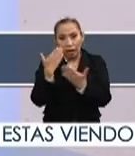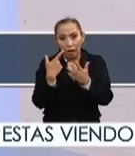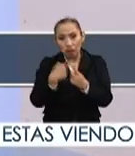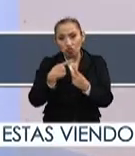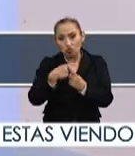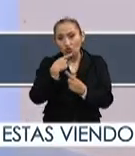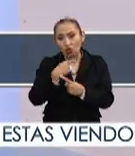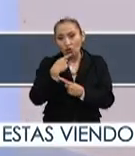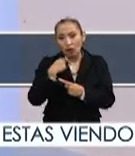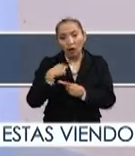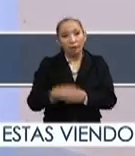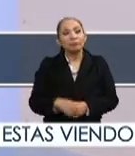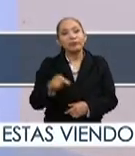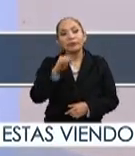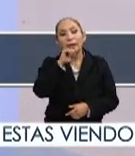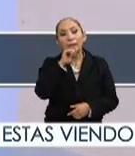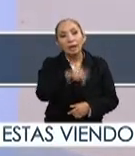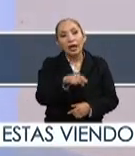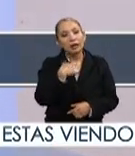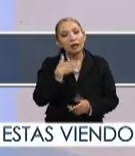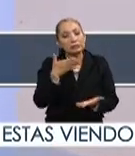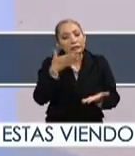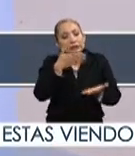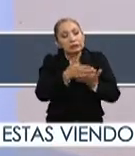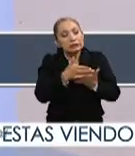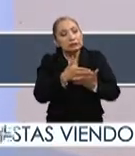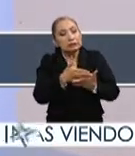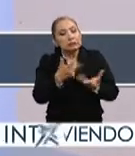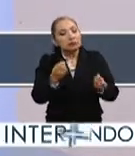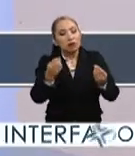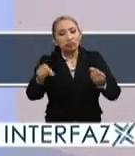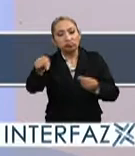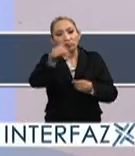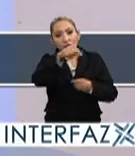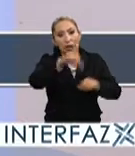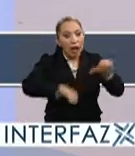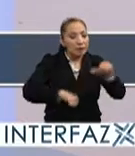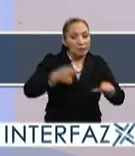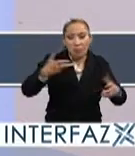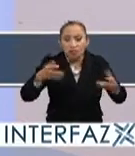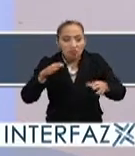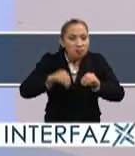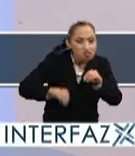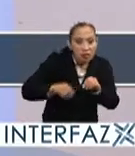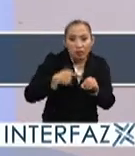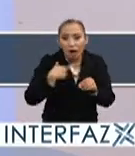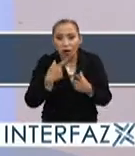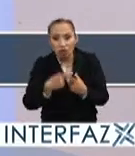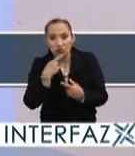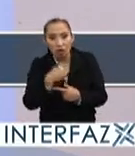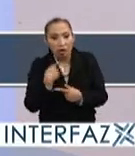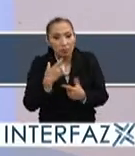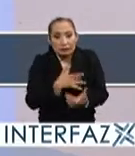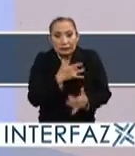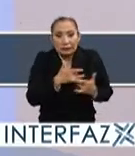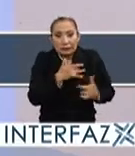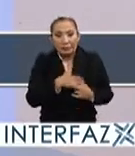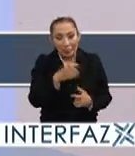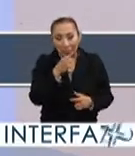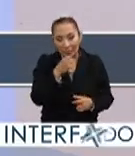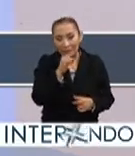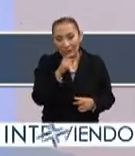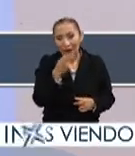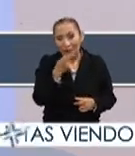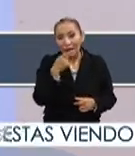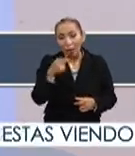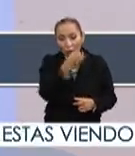Cruz Roja, donde están, además de expuestos a pues muchísima acción por parte de la Cruz Roja. También nos hablaba de